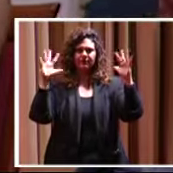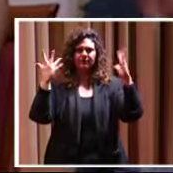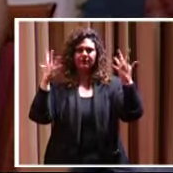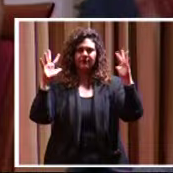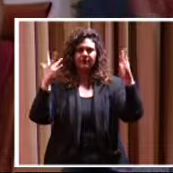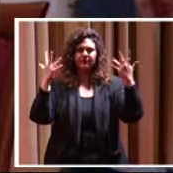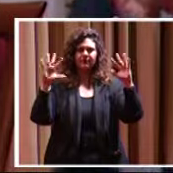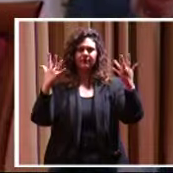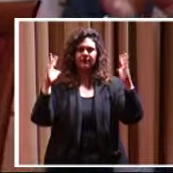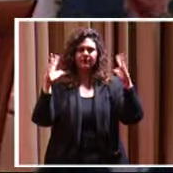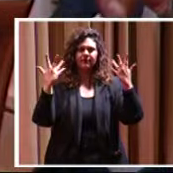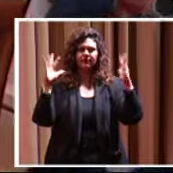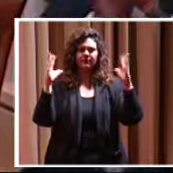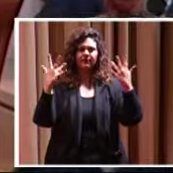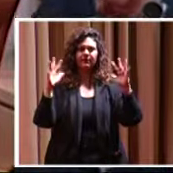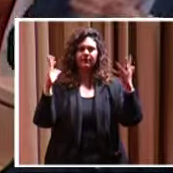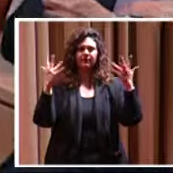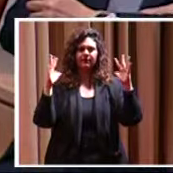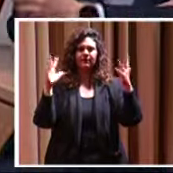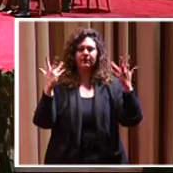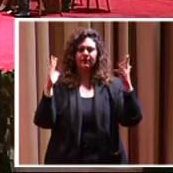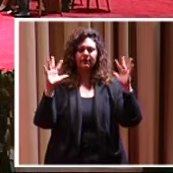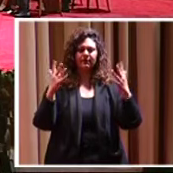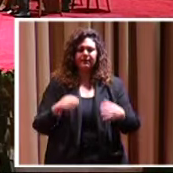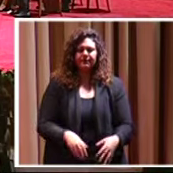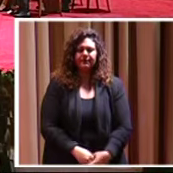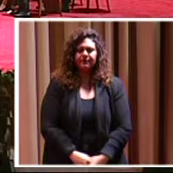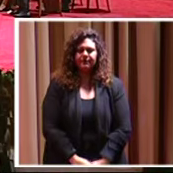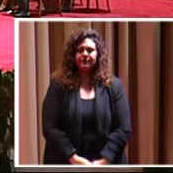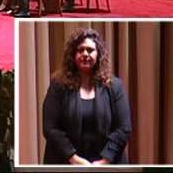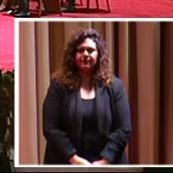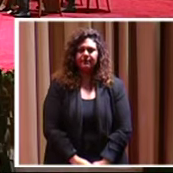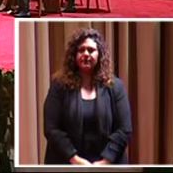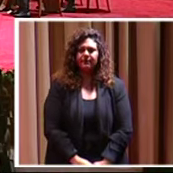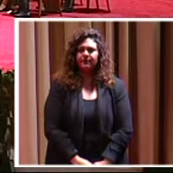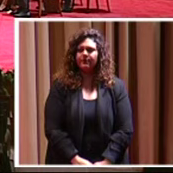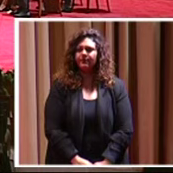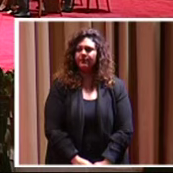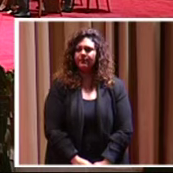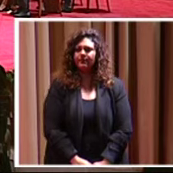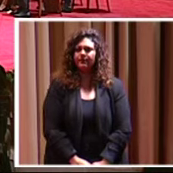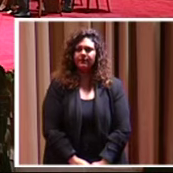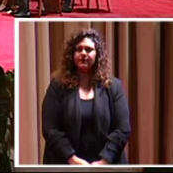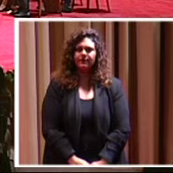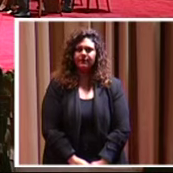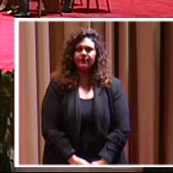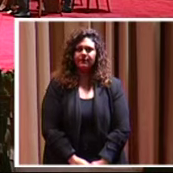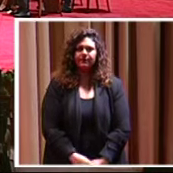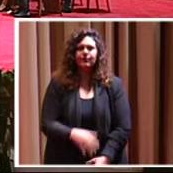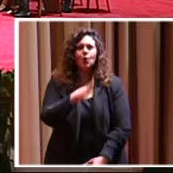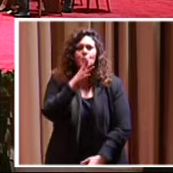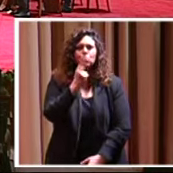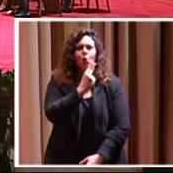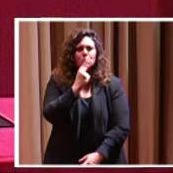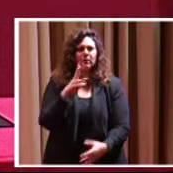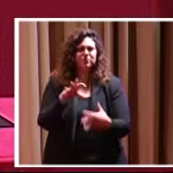que aún nos resta el último de ellos como hijo adoptivo de la ciudad, a don Amador Enseñati Vierea, como ahora vamos a escuchar. Por su